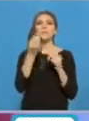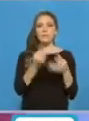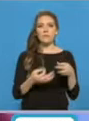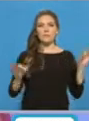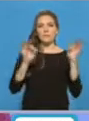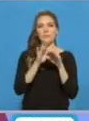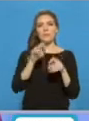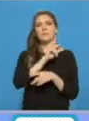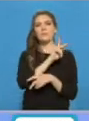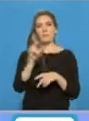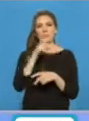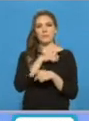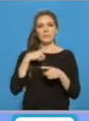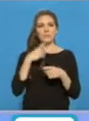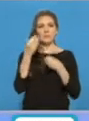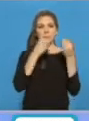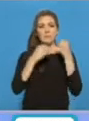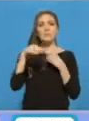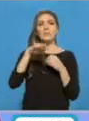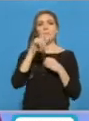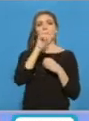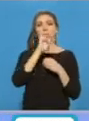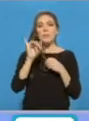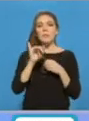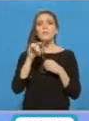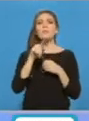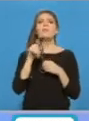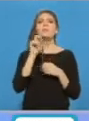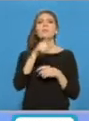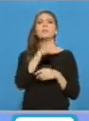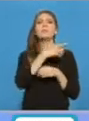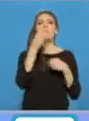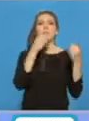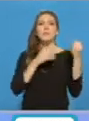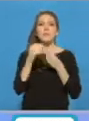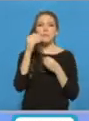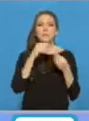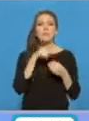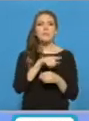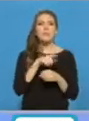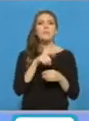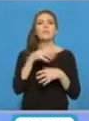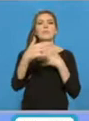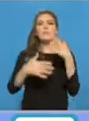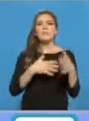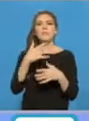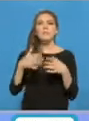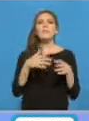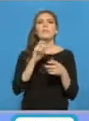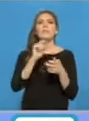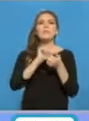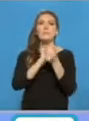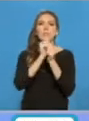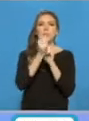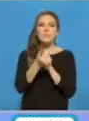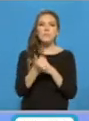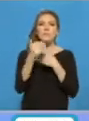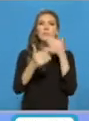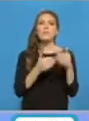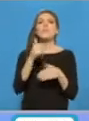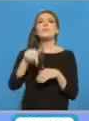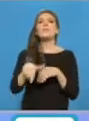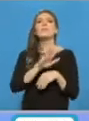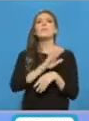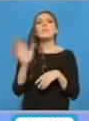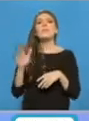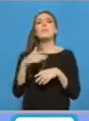maíz se dio a nuestra cultura a raíz de este cereal y bueno, ha sido fundamental. Esto se fue transformando de tal manera que llegó a nosotros las tortillas.